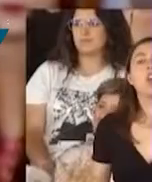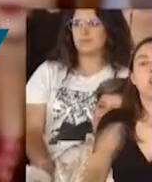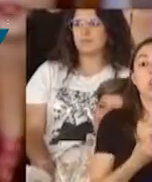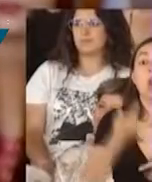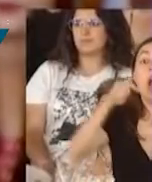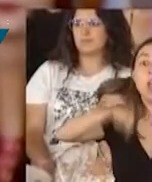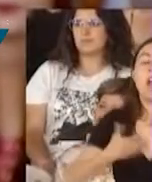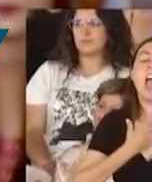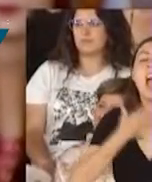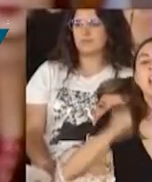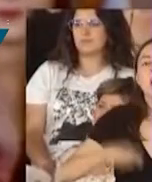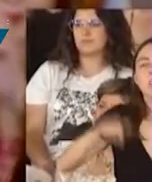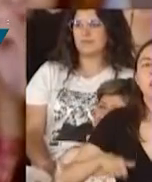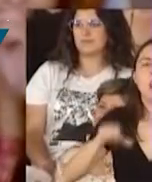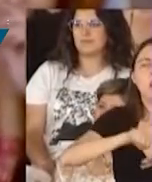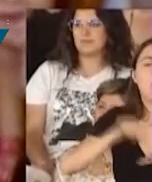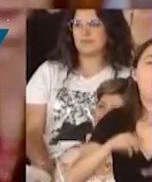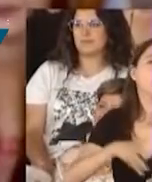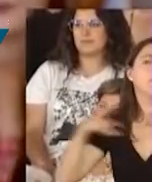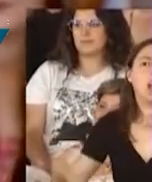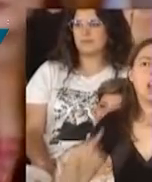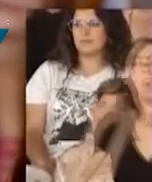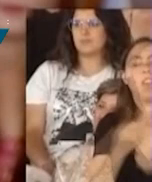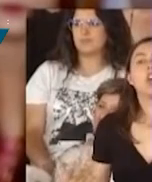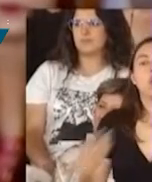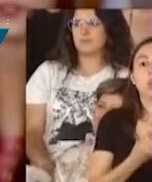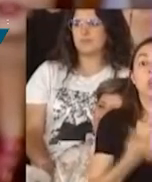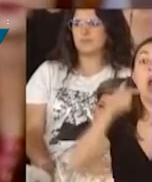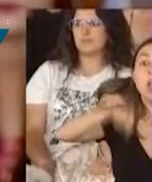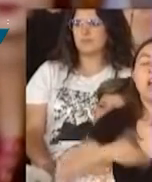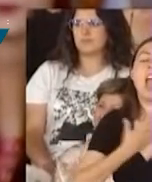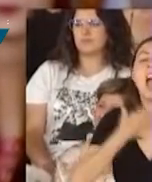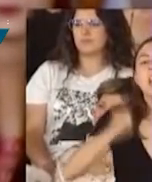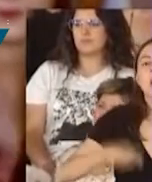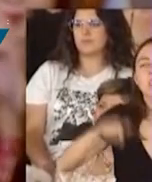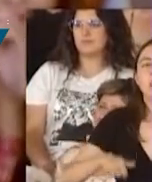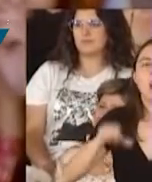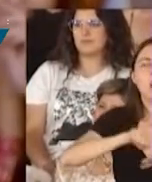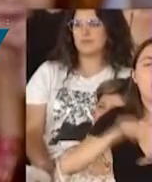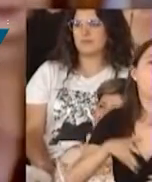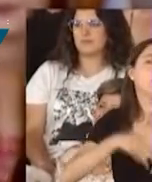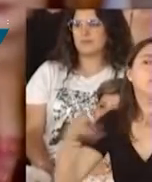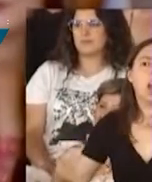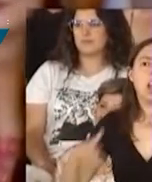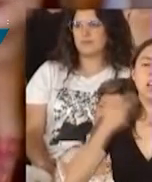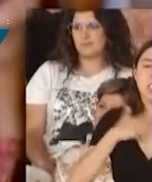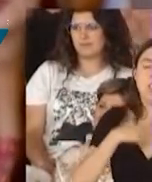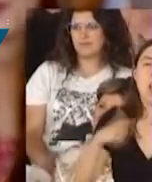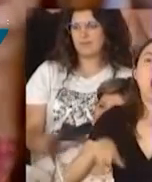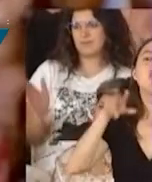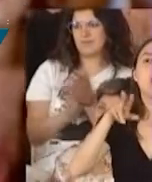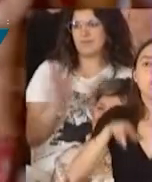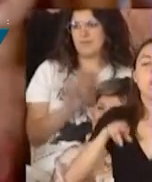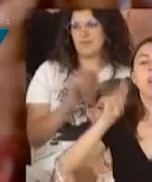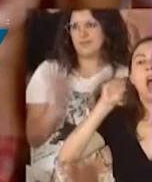se ha visto en los últimos meses, por eso decía que rompo una lanza en favor de Tezanos, una estrategia distinta. Ha cambiado su estrategia